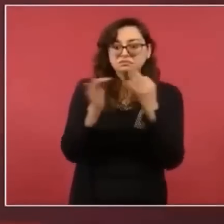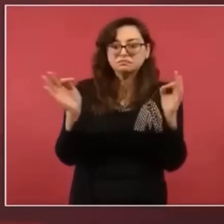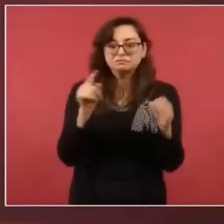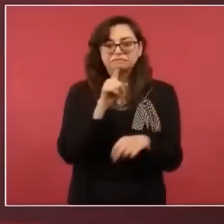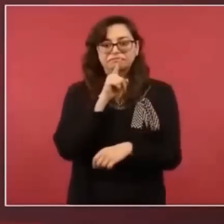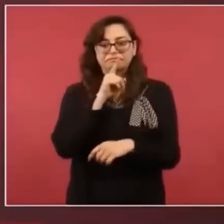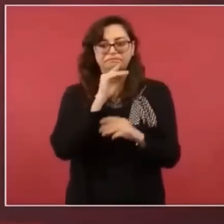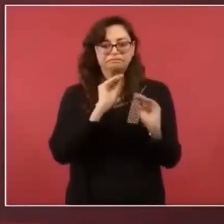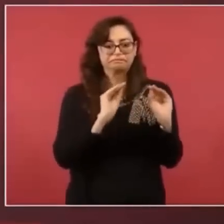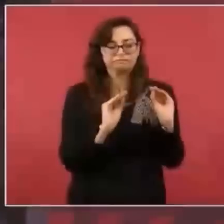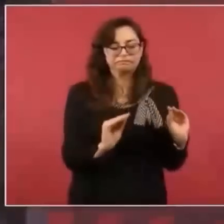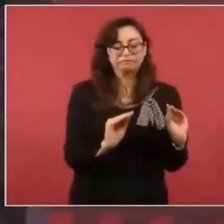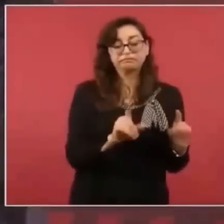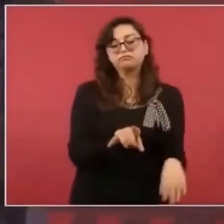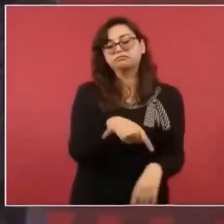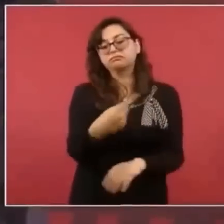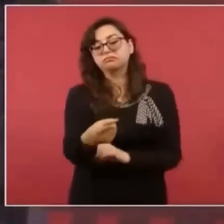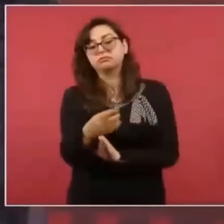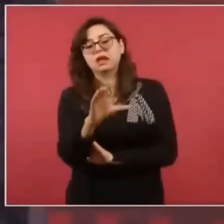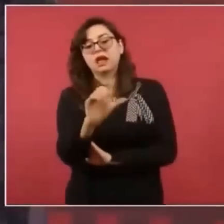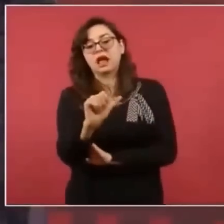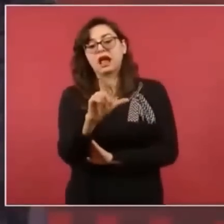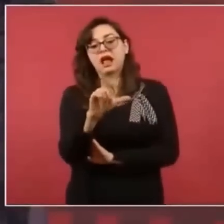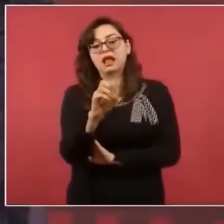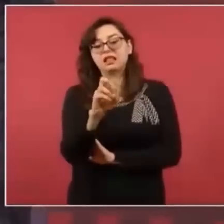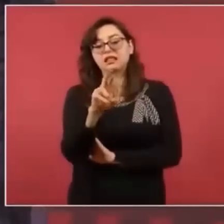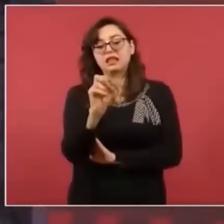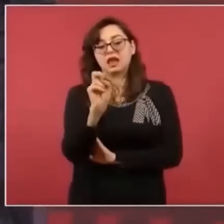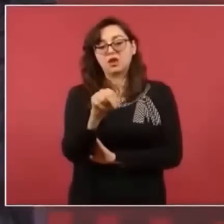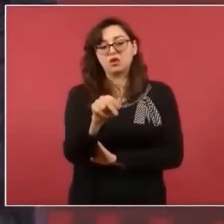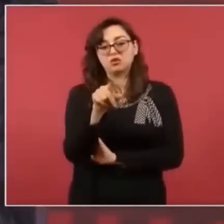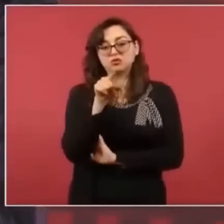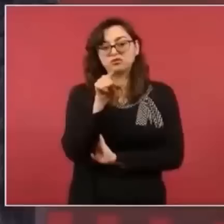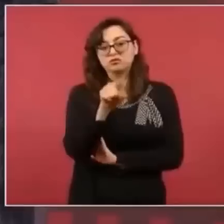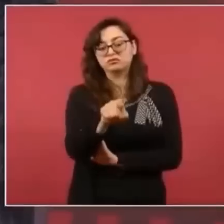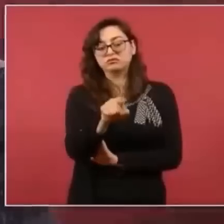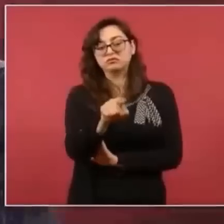con un planteamiento ofensivo para las víctimas,